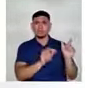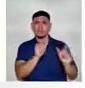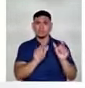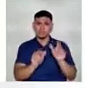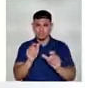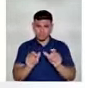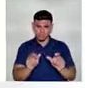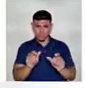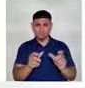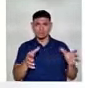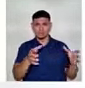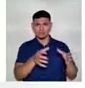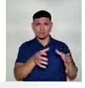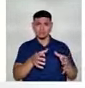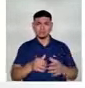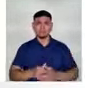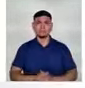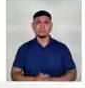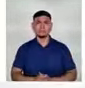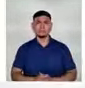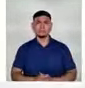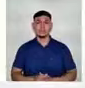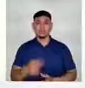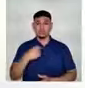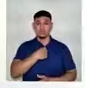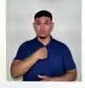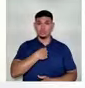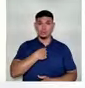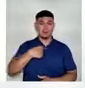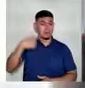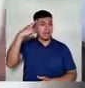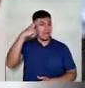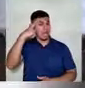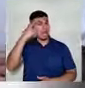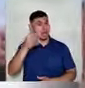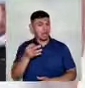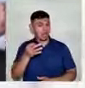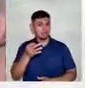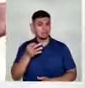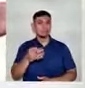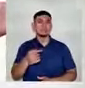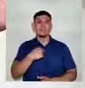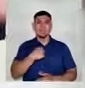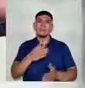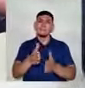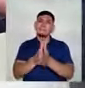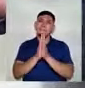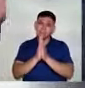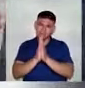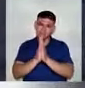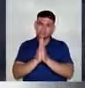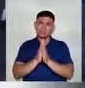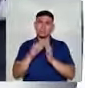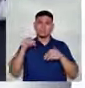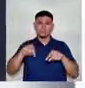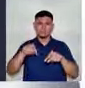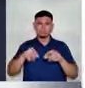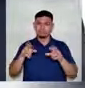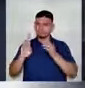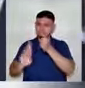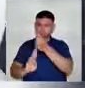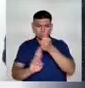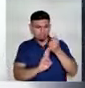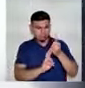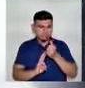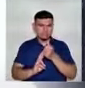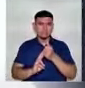sociales. Yo creo y le pido a este honorable consejo y al cuerpo de regidores que debemos